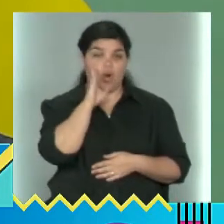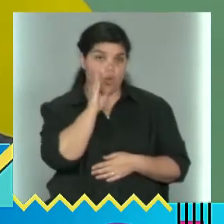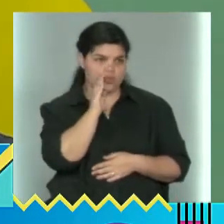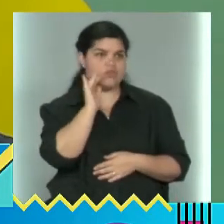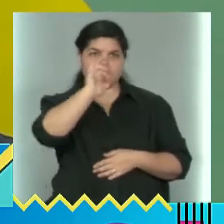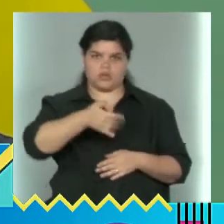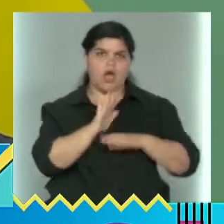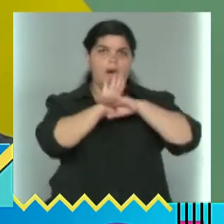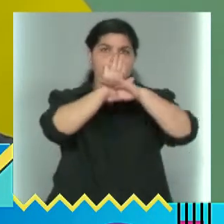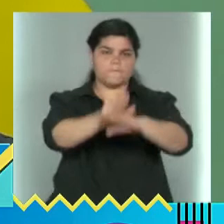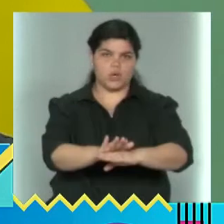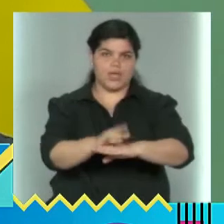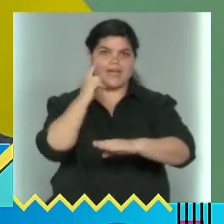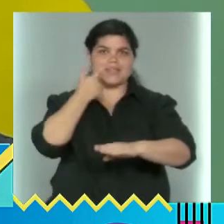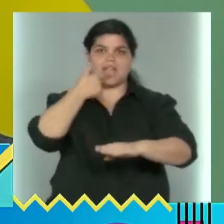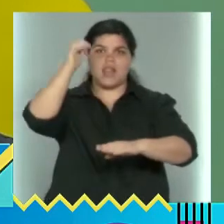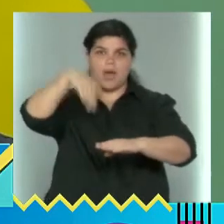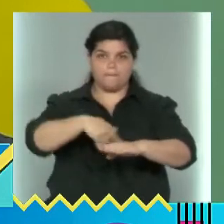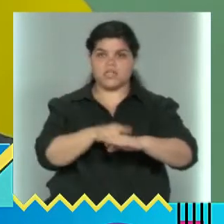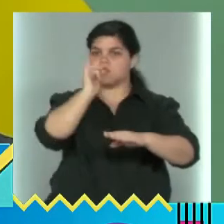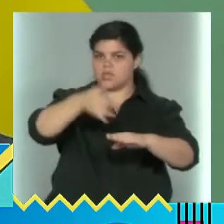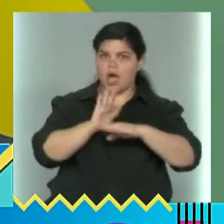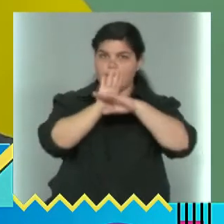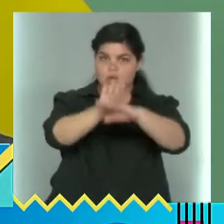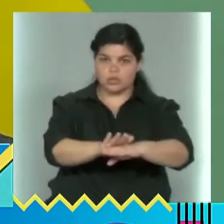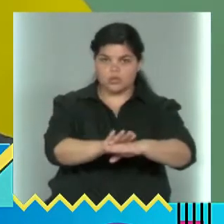el Estado Islámico, que apoya el terrorismo,